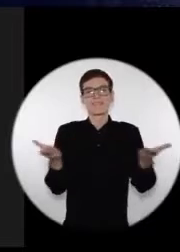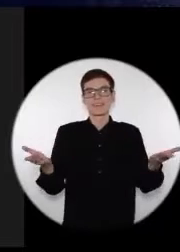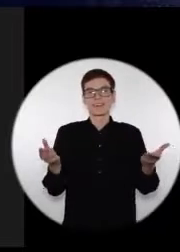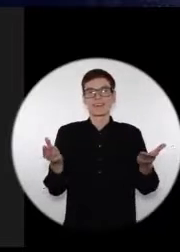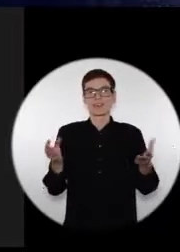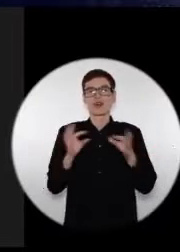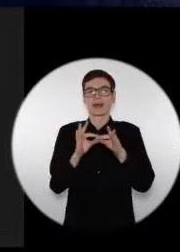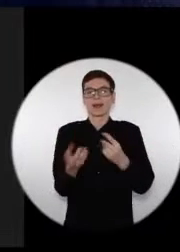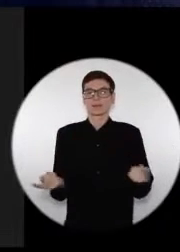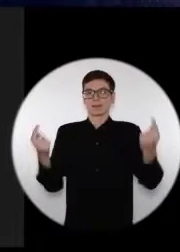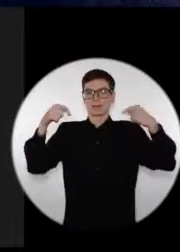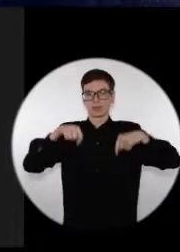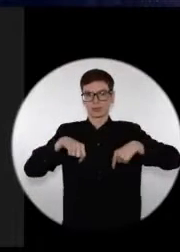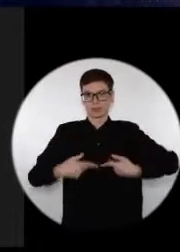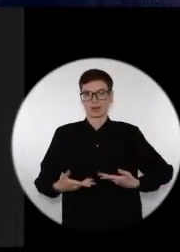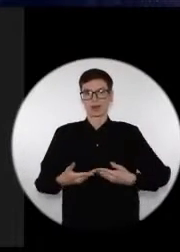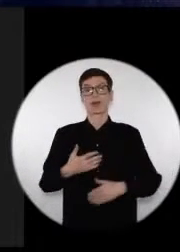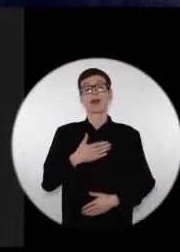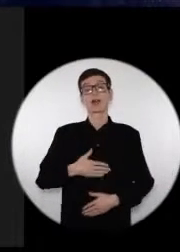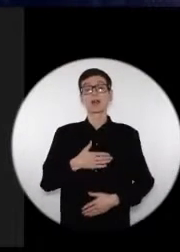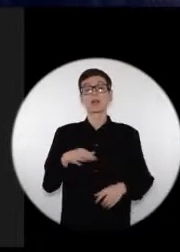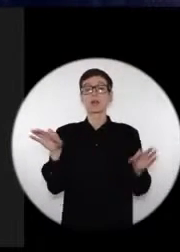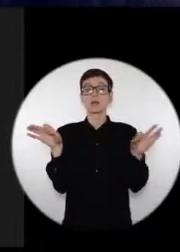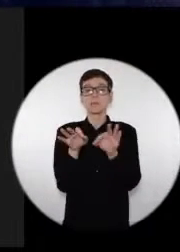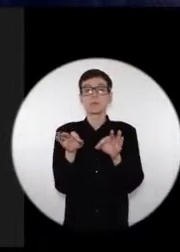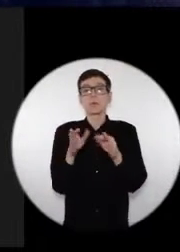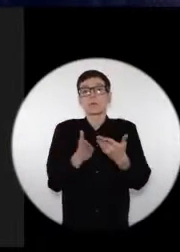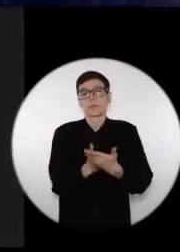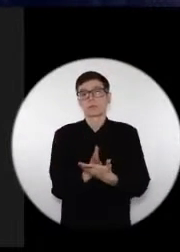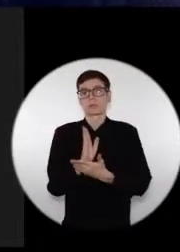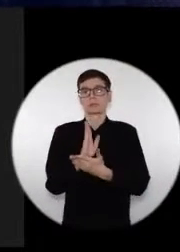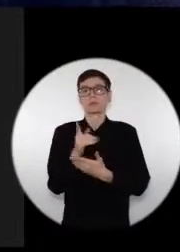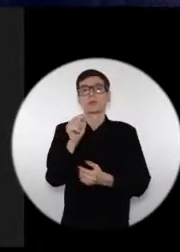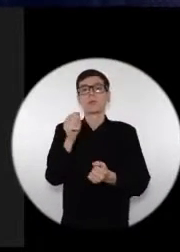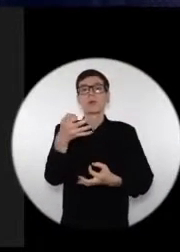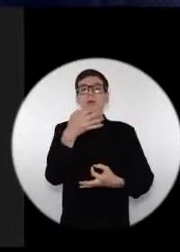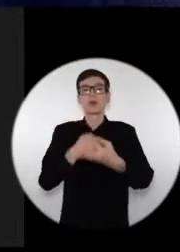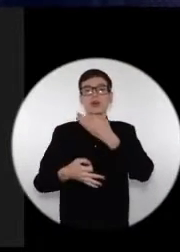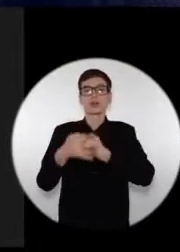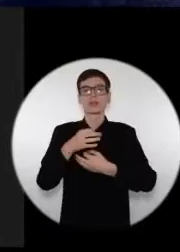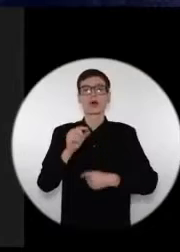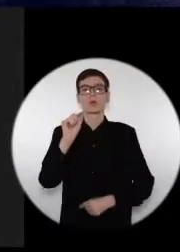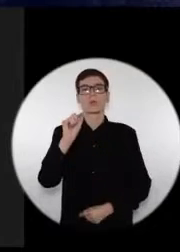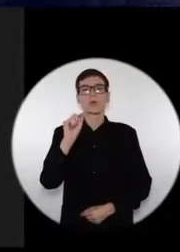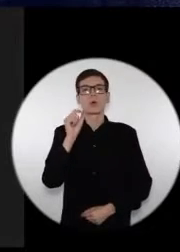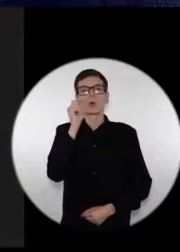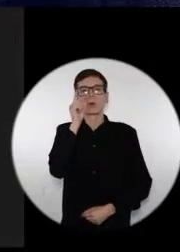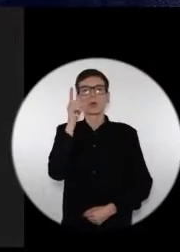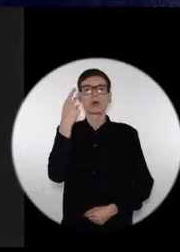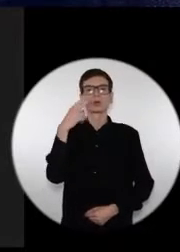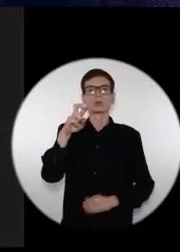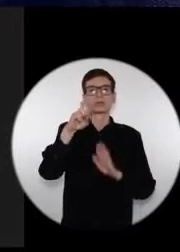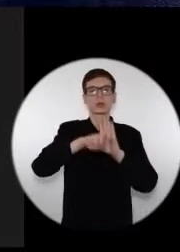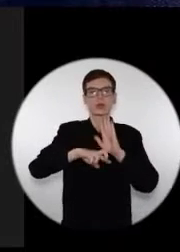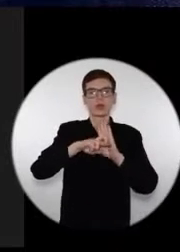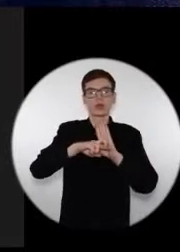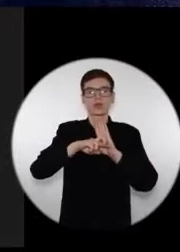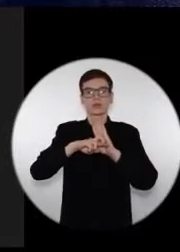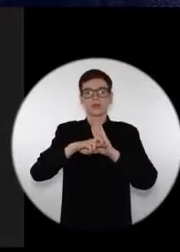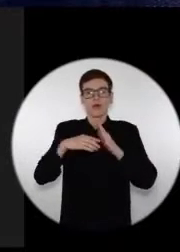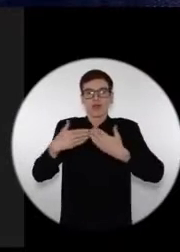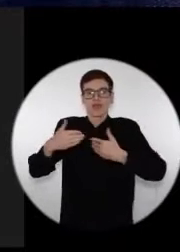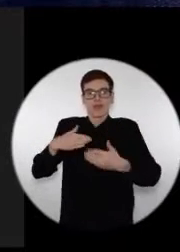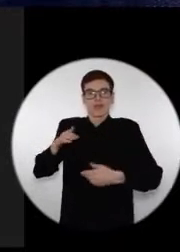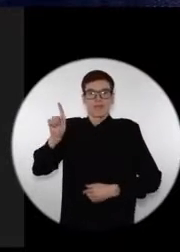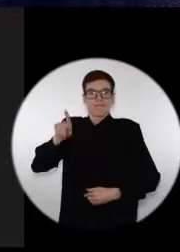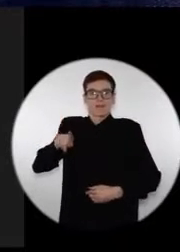gracias por estar acá quería quizás como a modo de introducción que me contarán un poco de